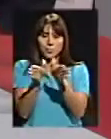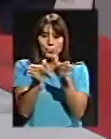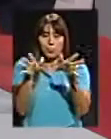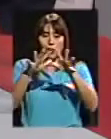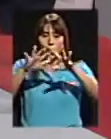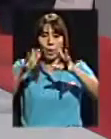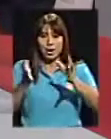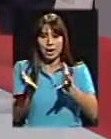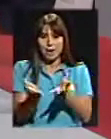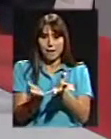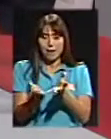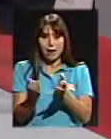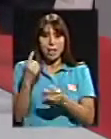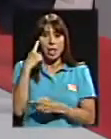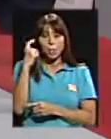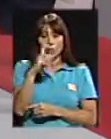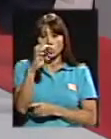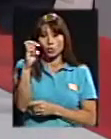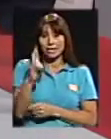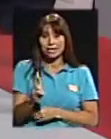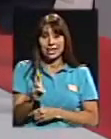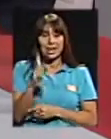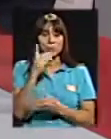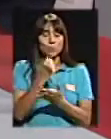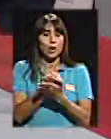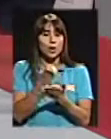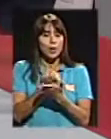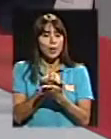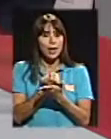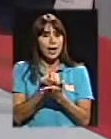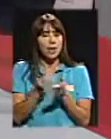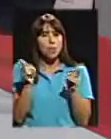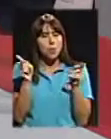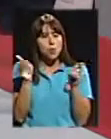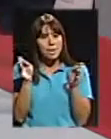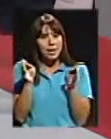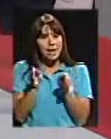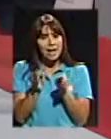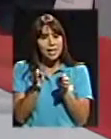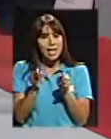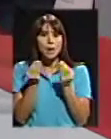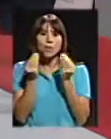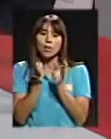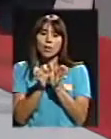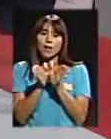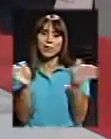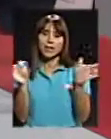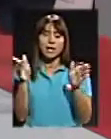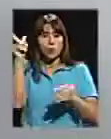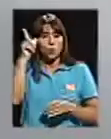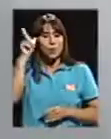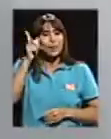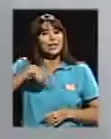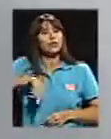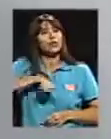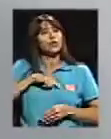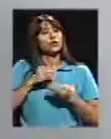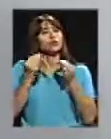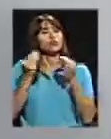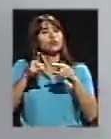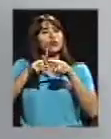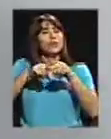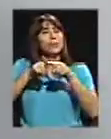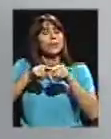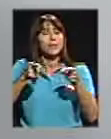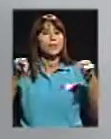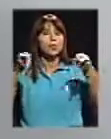economía muy pequeña, muy abierta y lógicamente dependemos en mucho de lo que